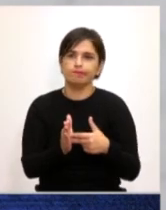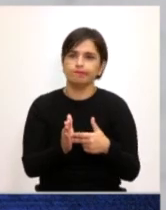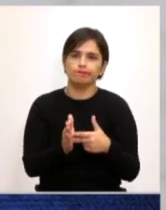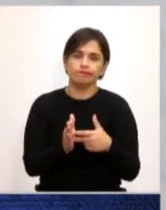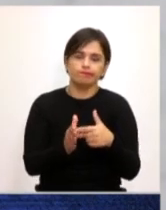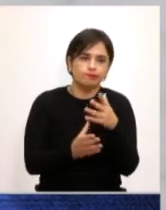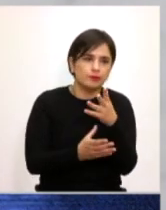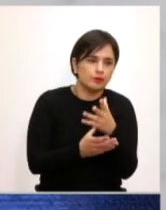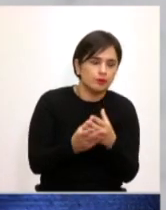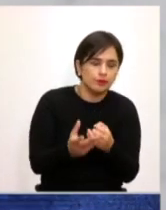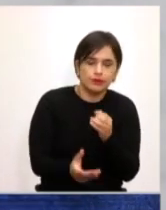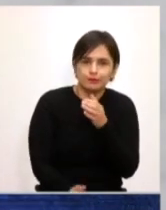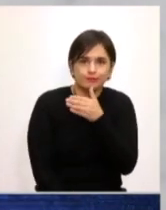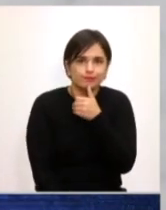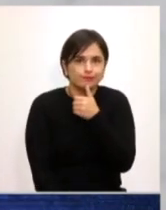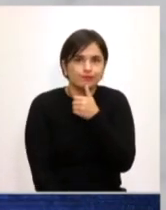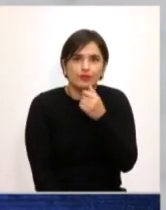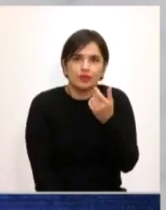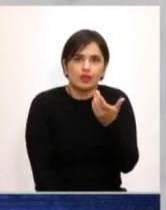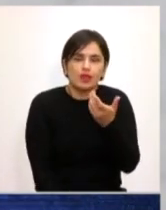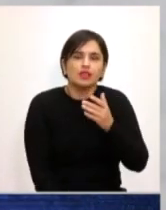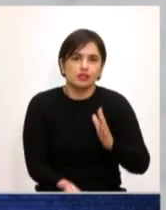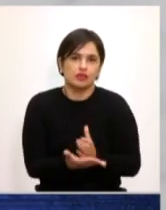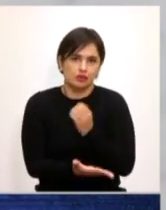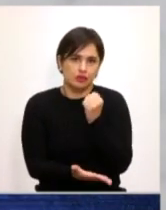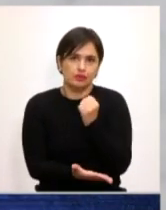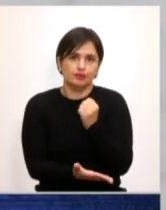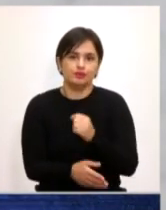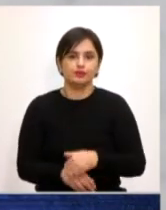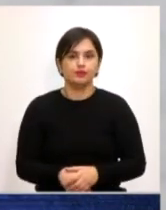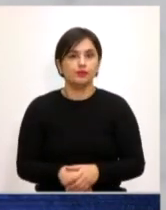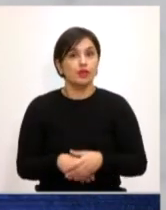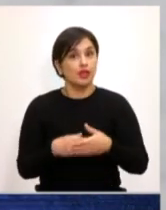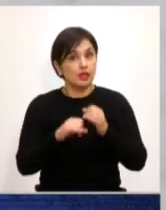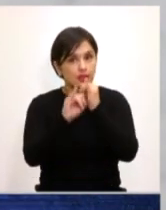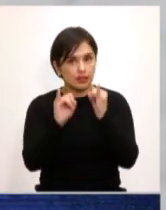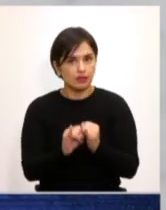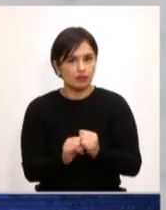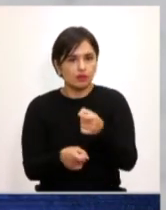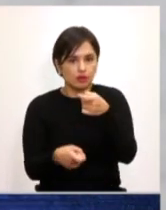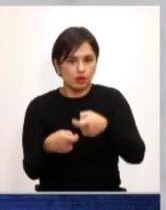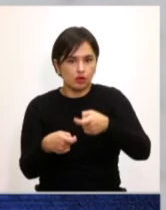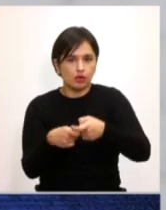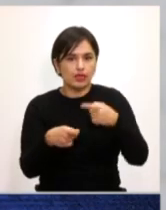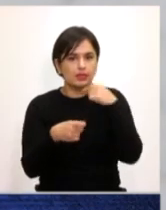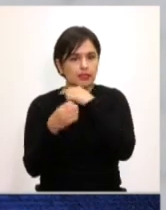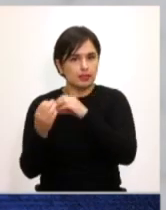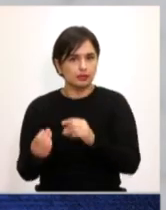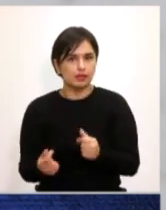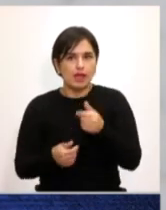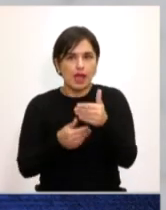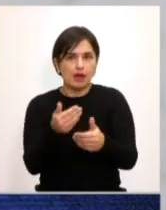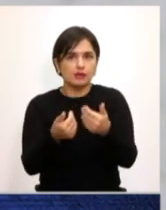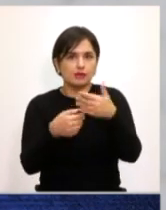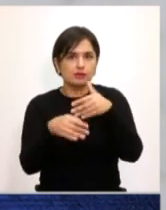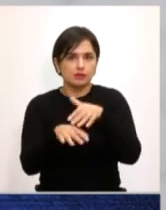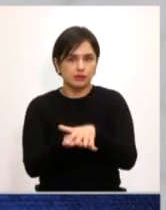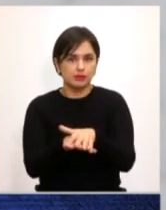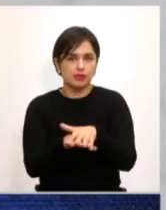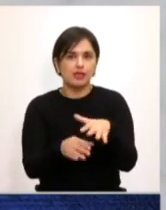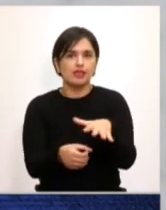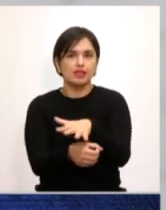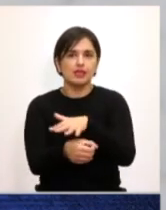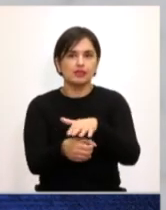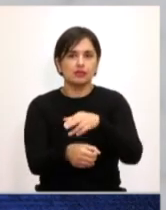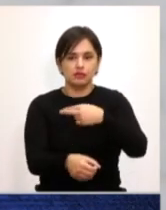fin. De esta manera, concreta y eficaz, avanzamos en la integración de la realidad de nuestras